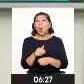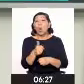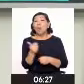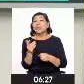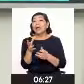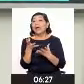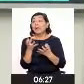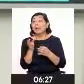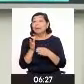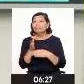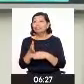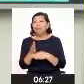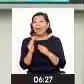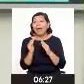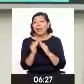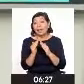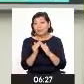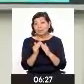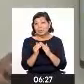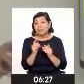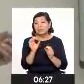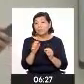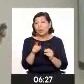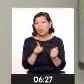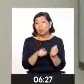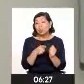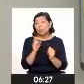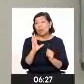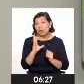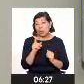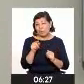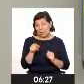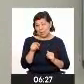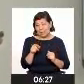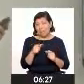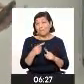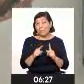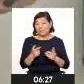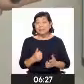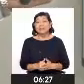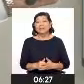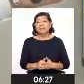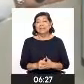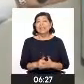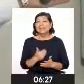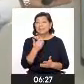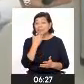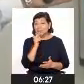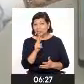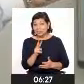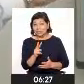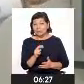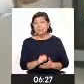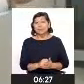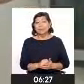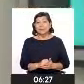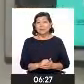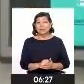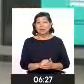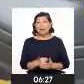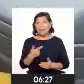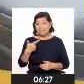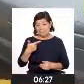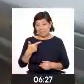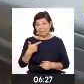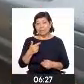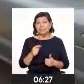inmueble para sustraer pertenencia de este inmueble. Fueron capturados en flagrante delito, a quienes le hemos incautado una pistola marca